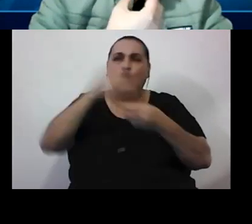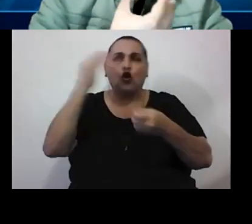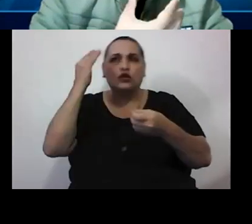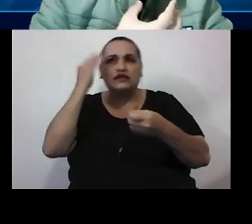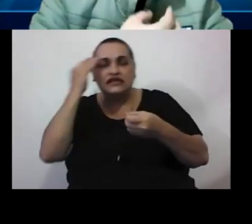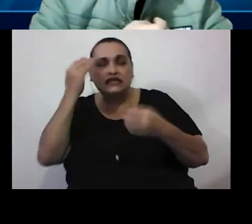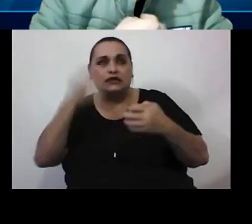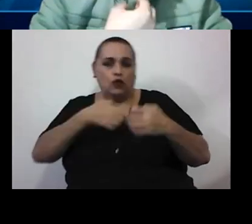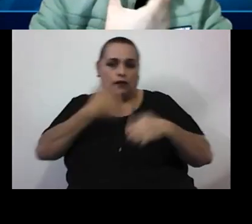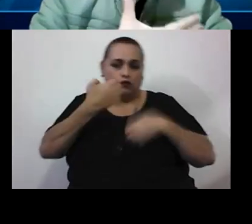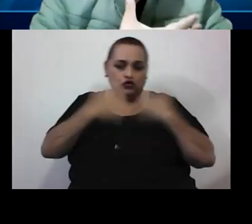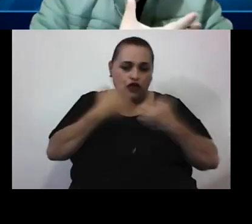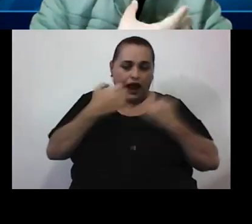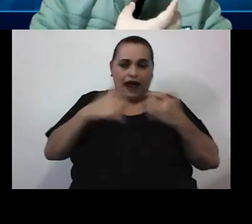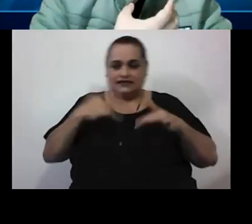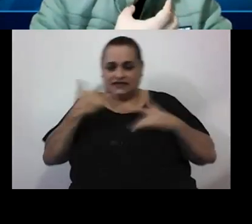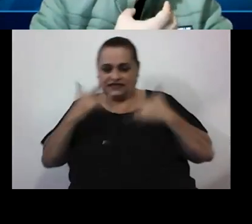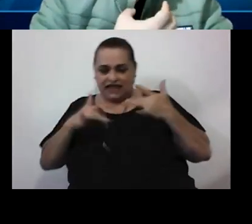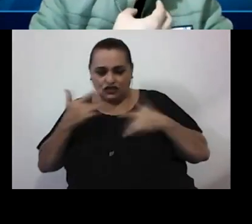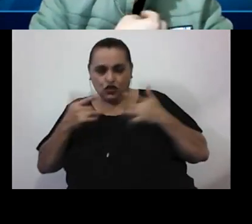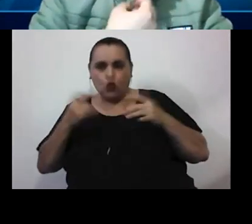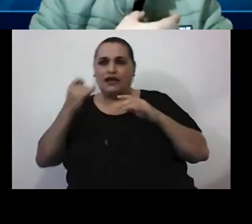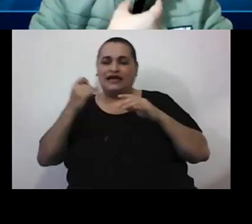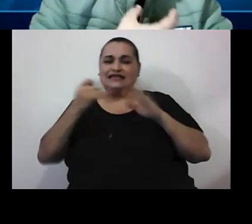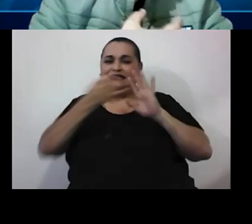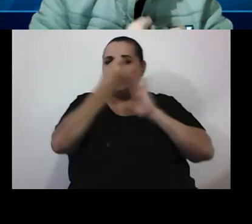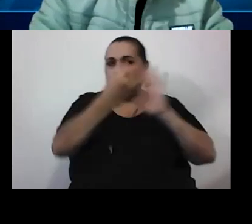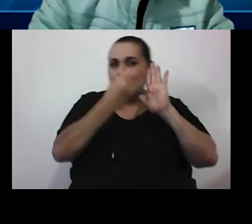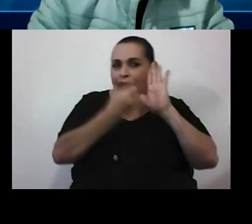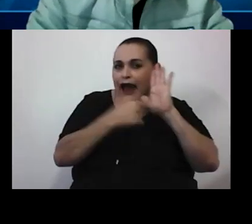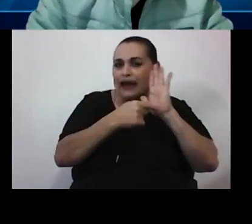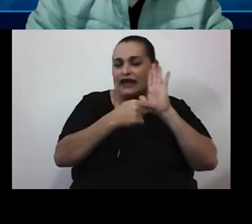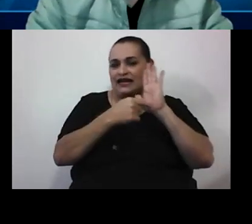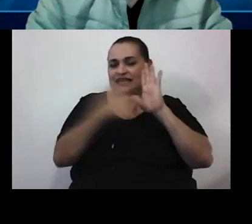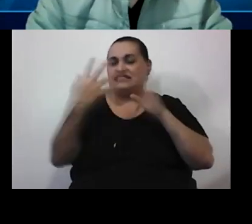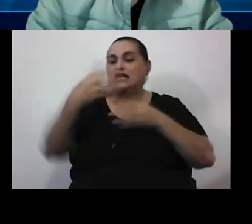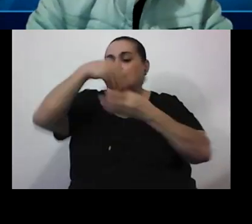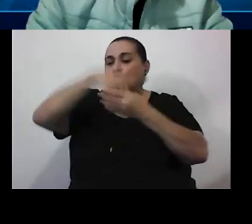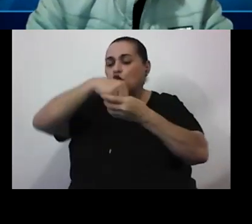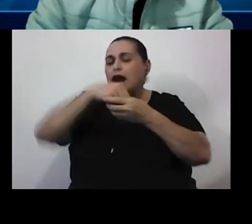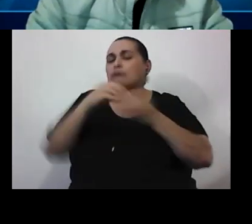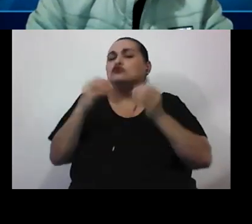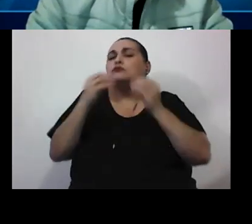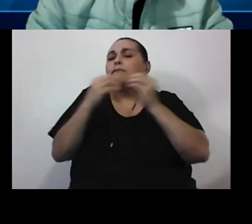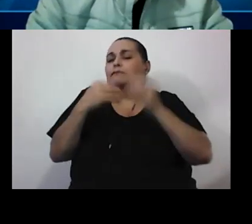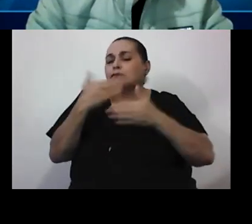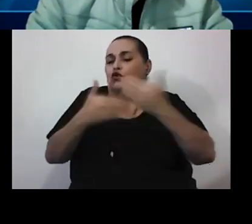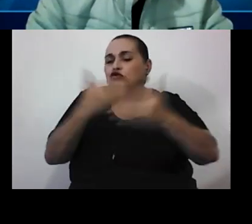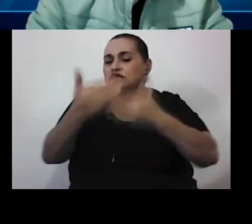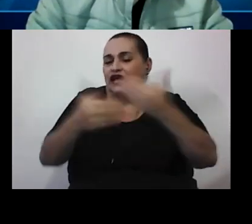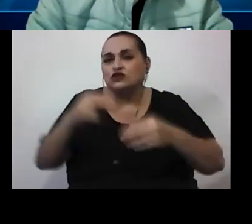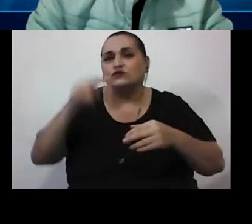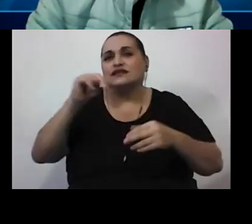emocional, las sensaciones, imágenes, ya involucramos otros procesos neurológicos y